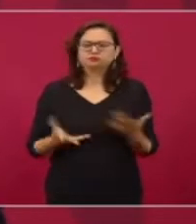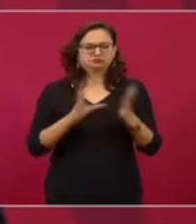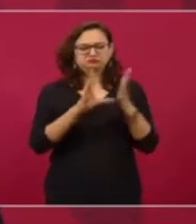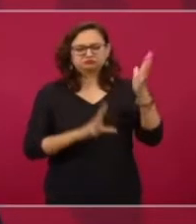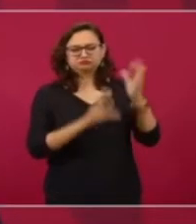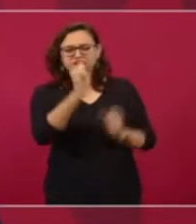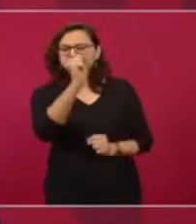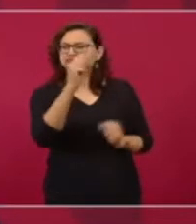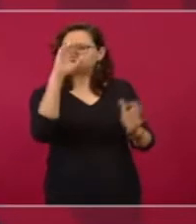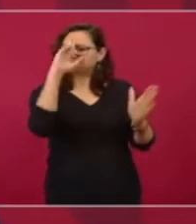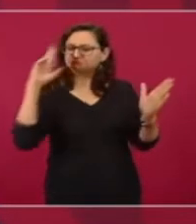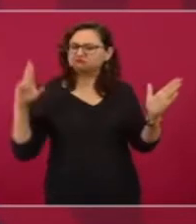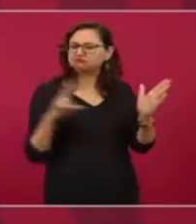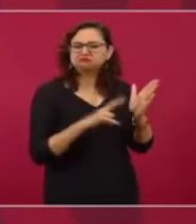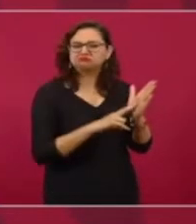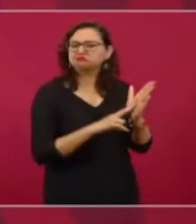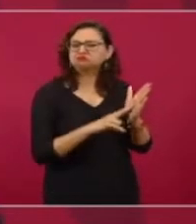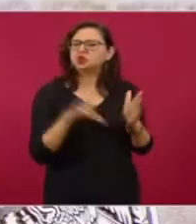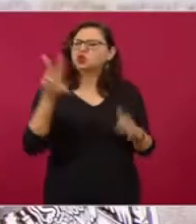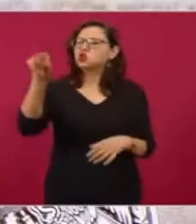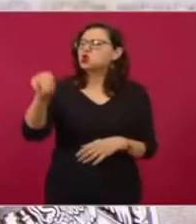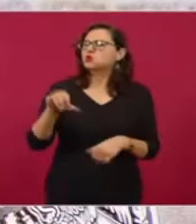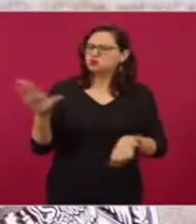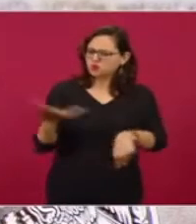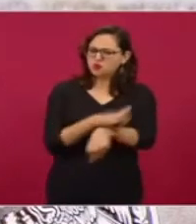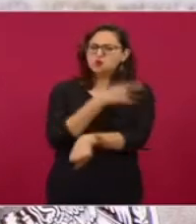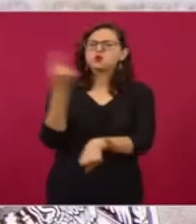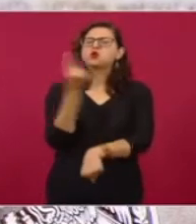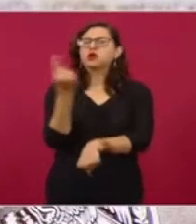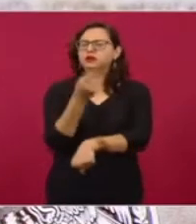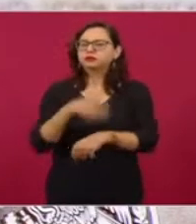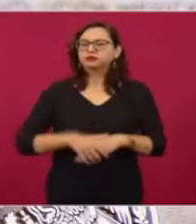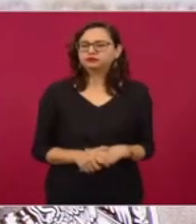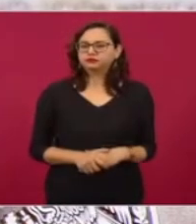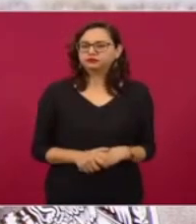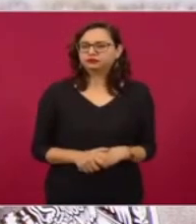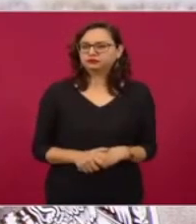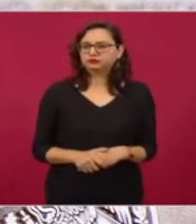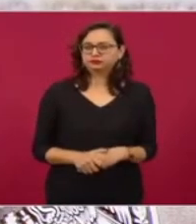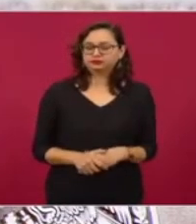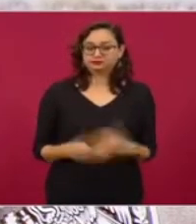y los consejeros ganan